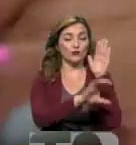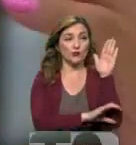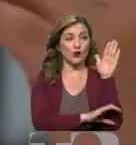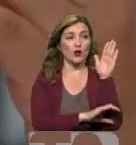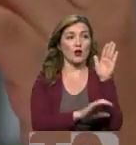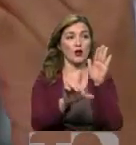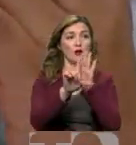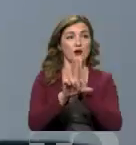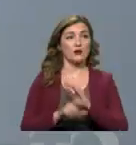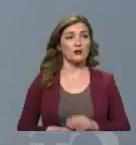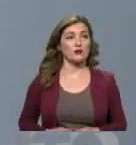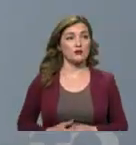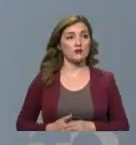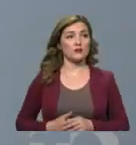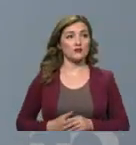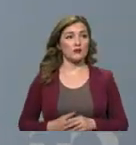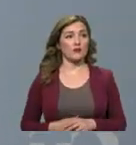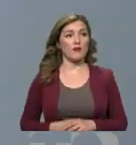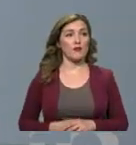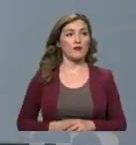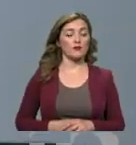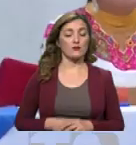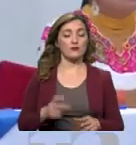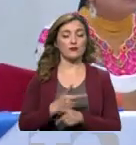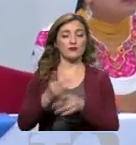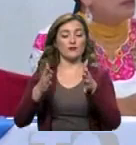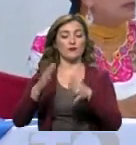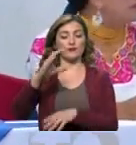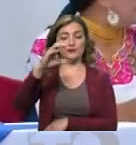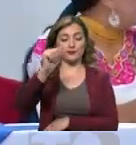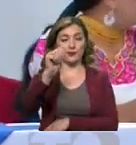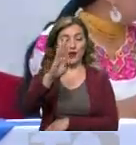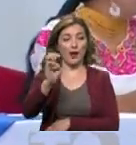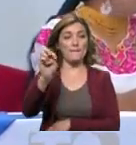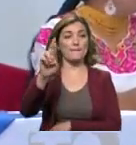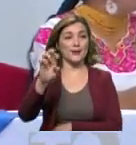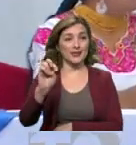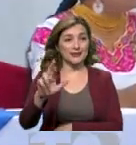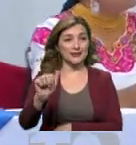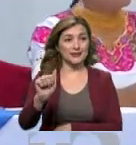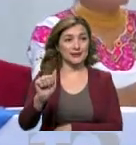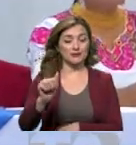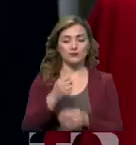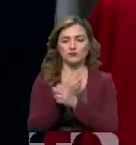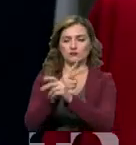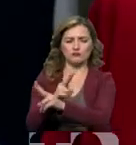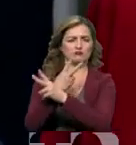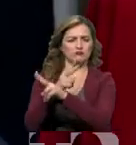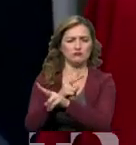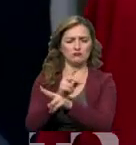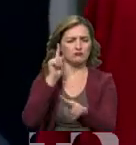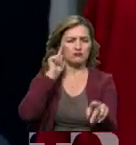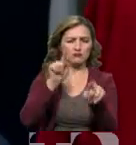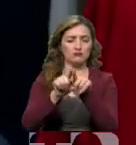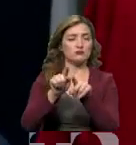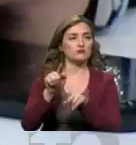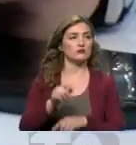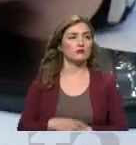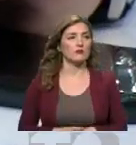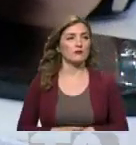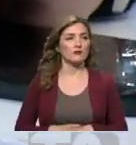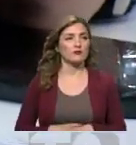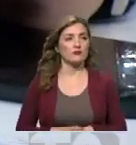y legales. Sin embargo, el consejero José Cabrera, que junto con sus compañeros presentó un recurso de apelación, asegura que